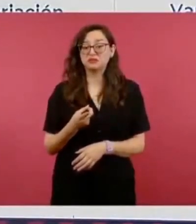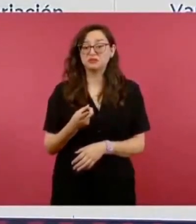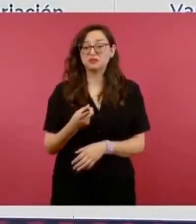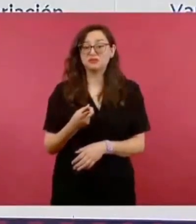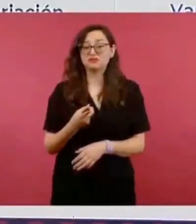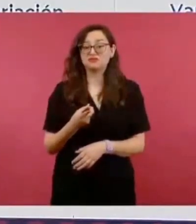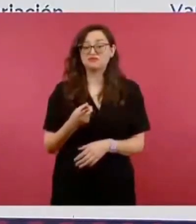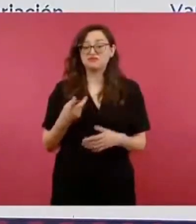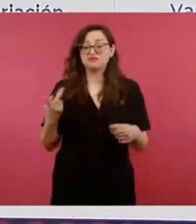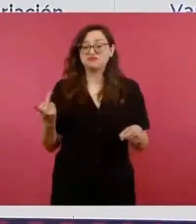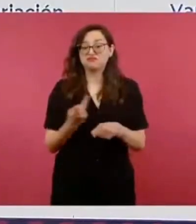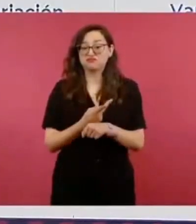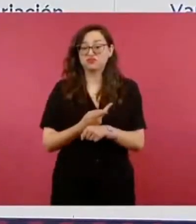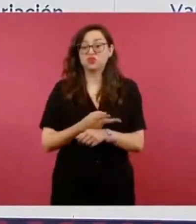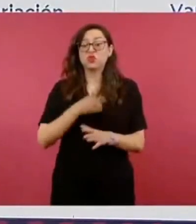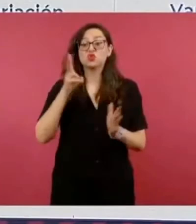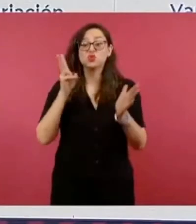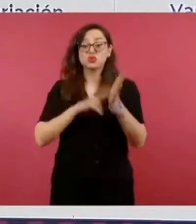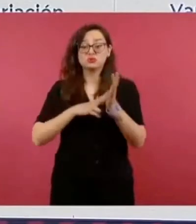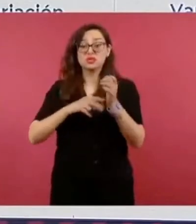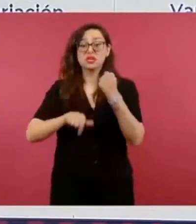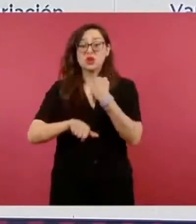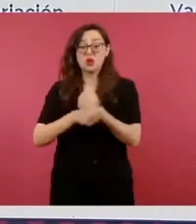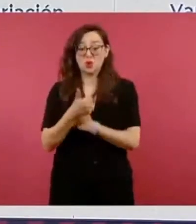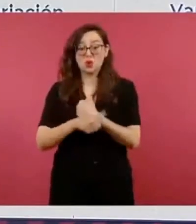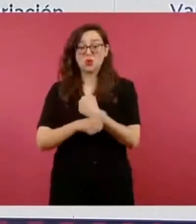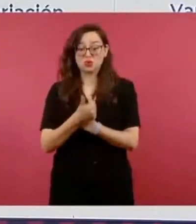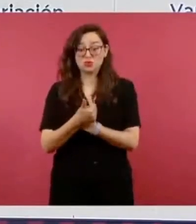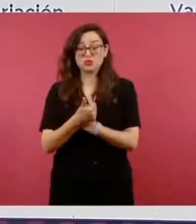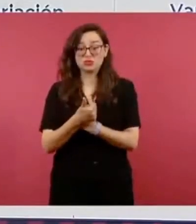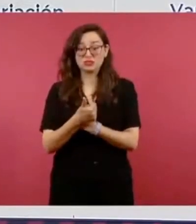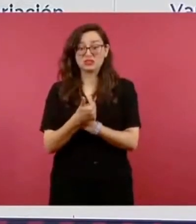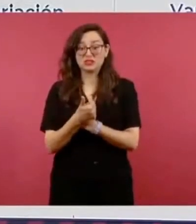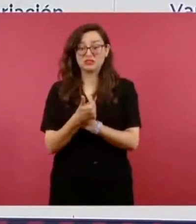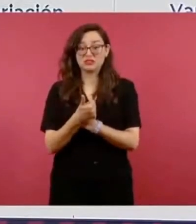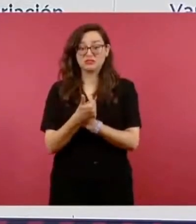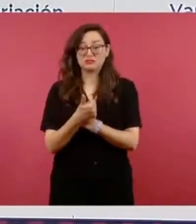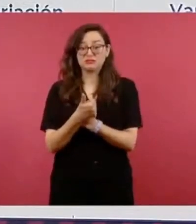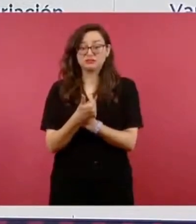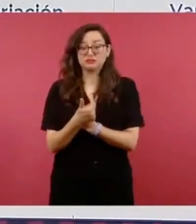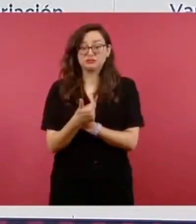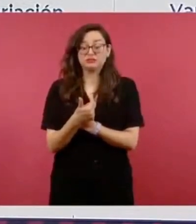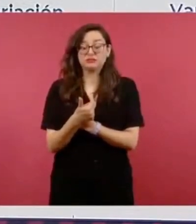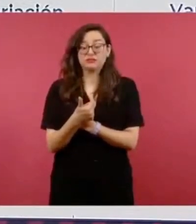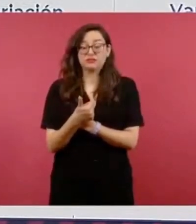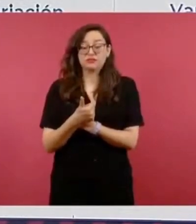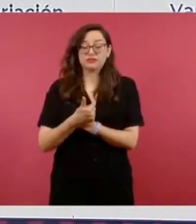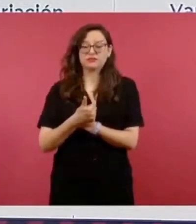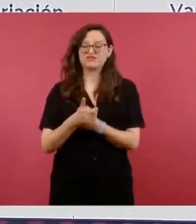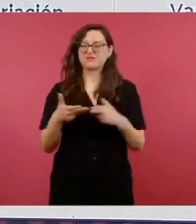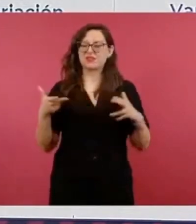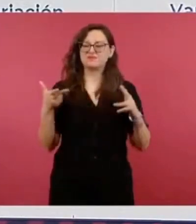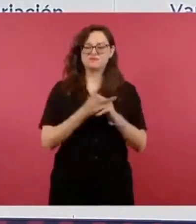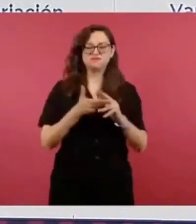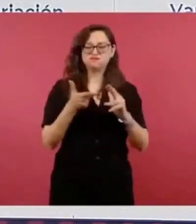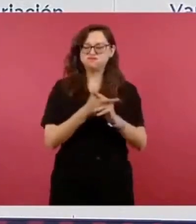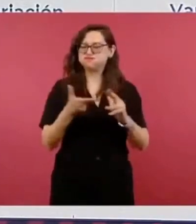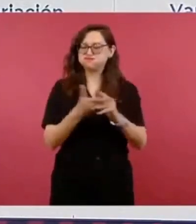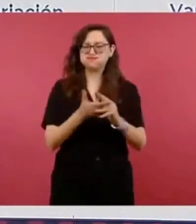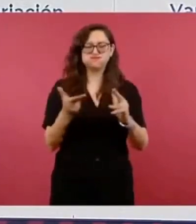el año de más